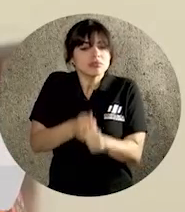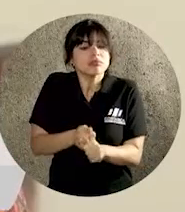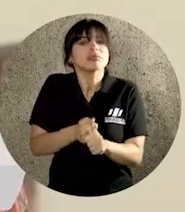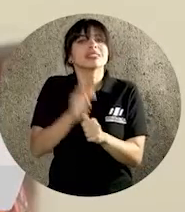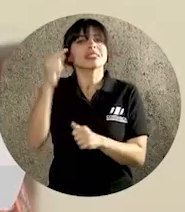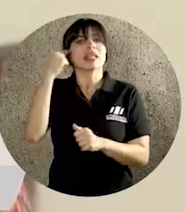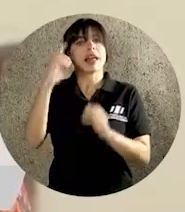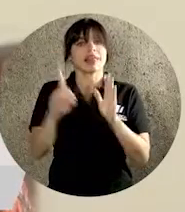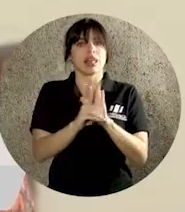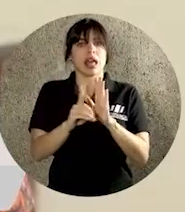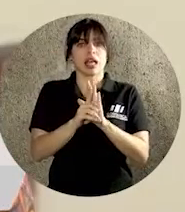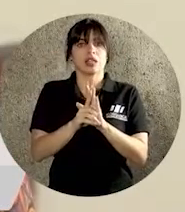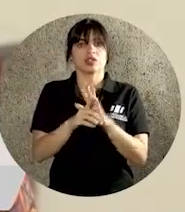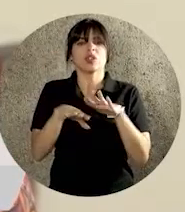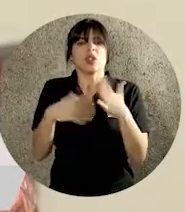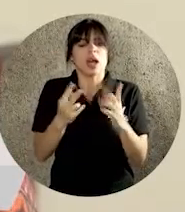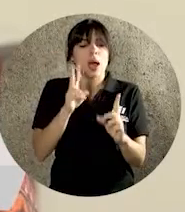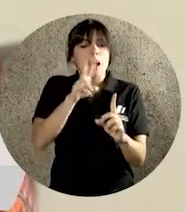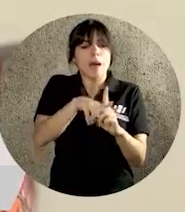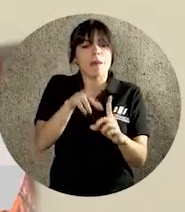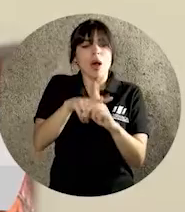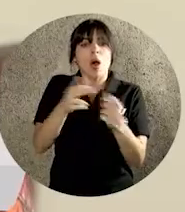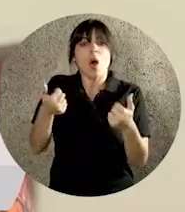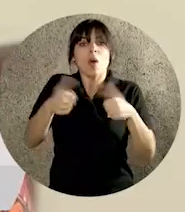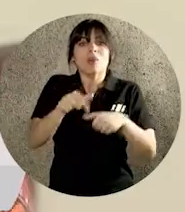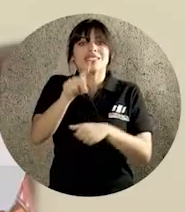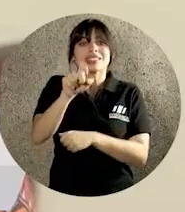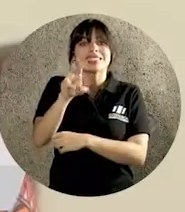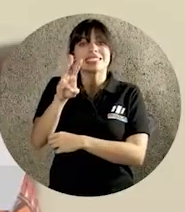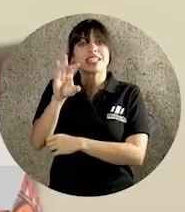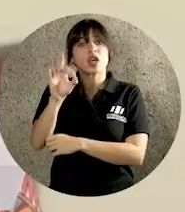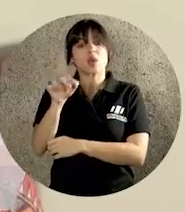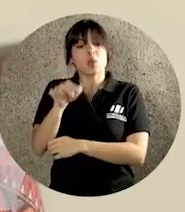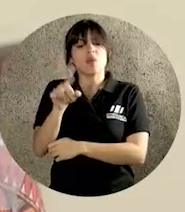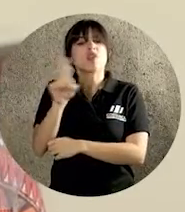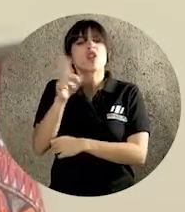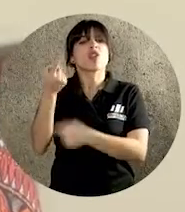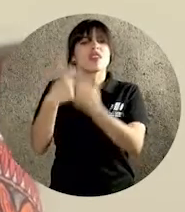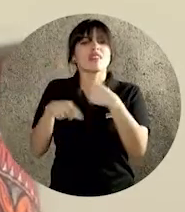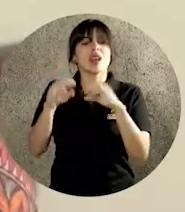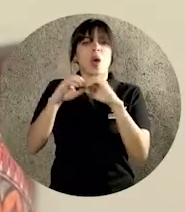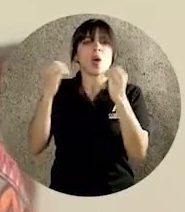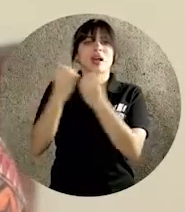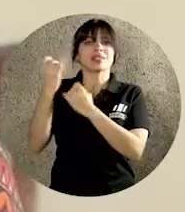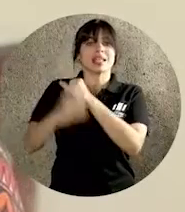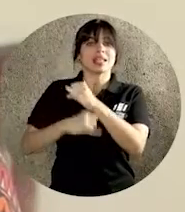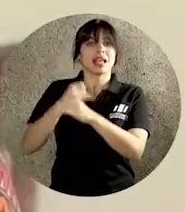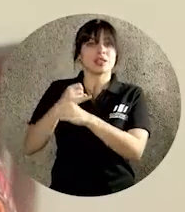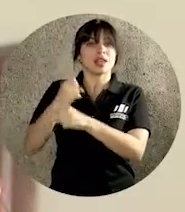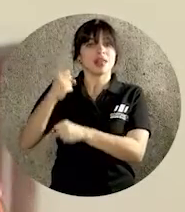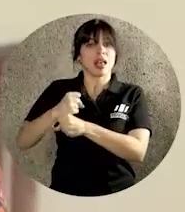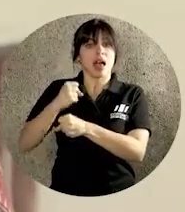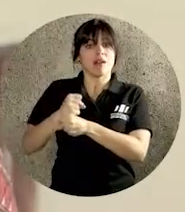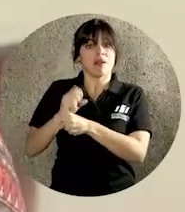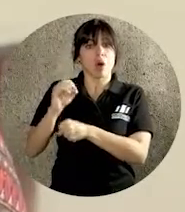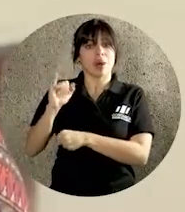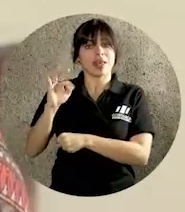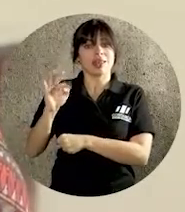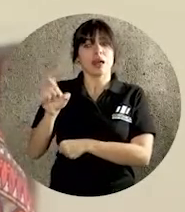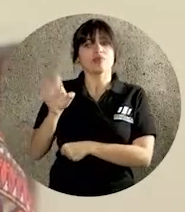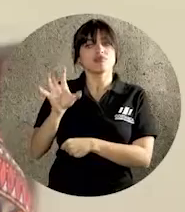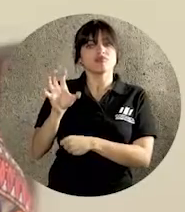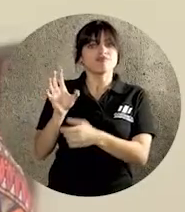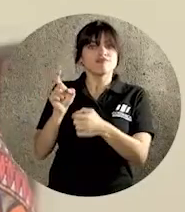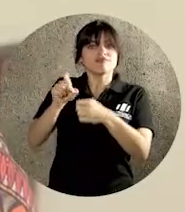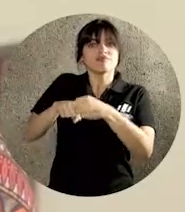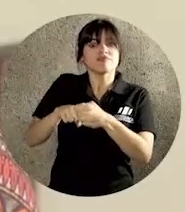Derecho, dando implementación al convenio 169 de la Organización Internacional del Trabajo, propia del Sistema de